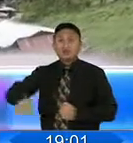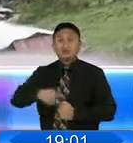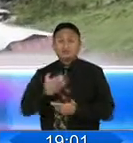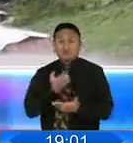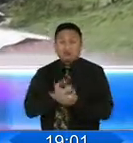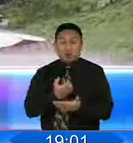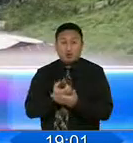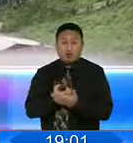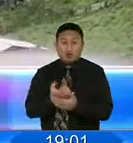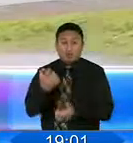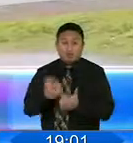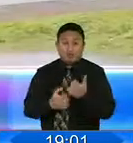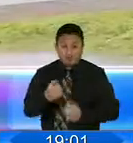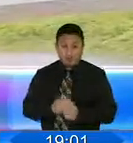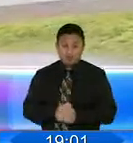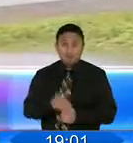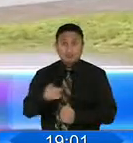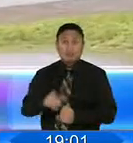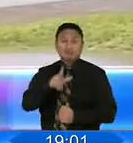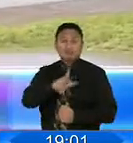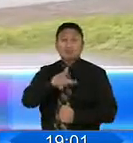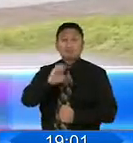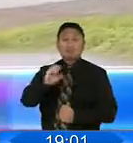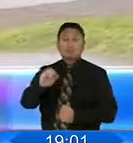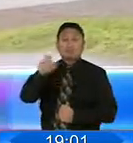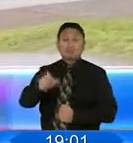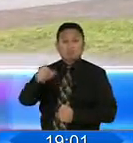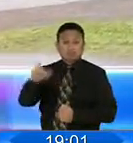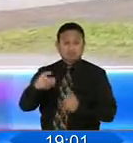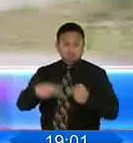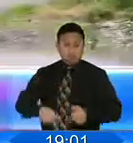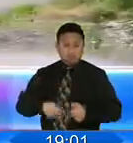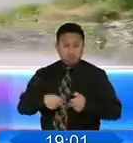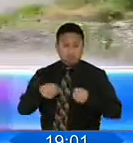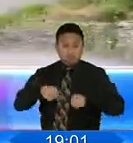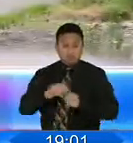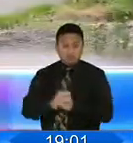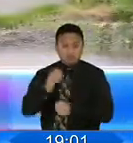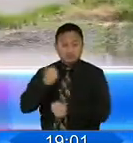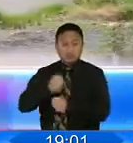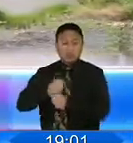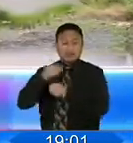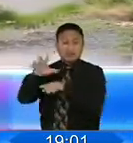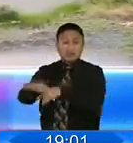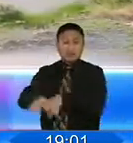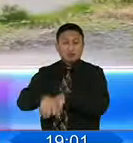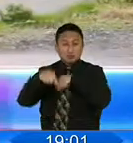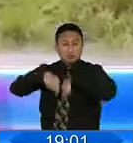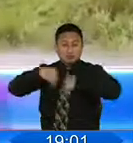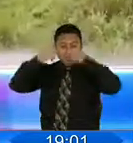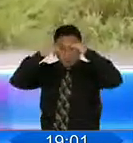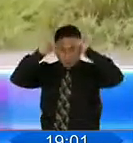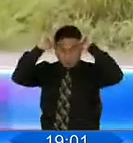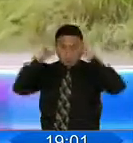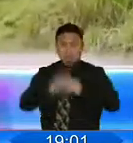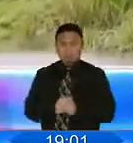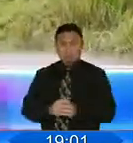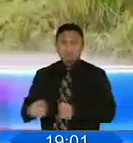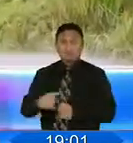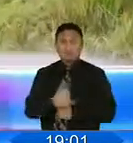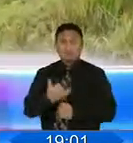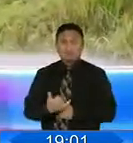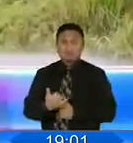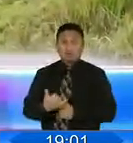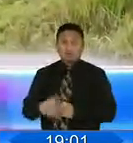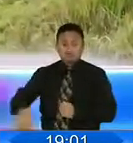visto afectada, pues los 300 habitantes que habitan esta parroquia se dedican a la agricultura y la ganadería, y muchos ya han perdido